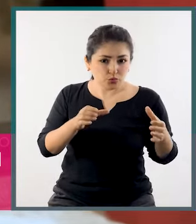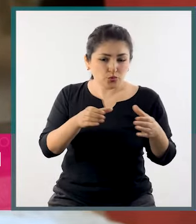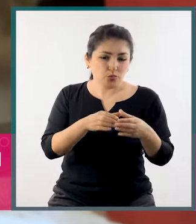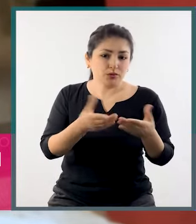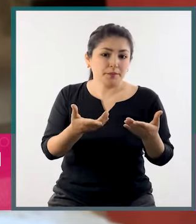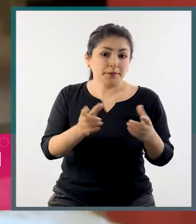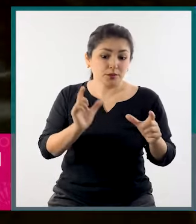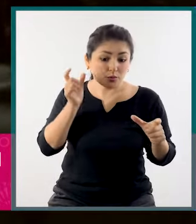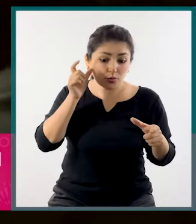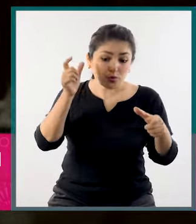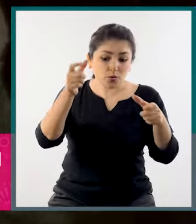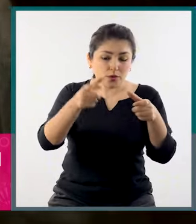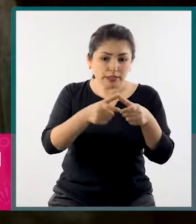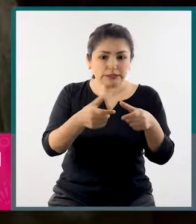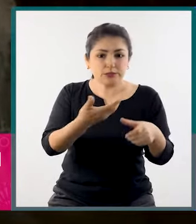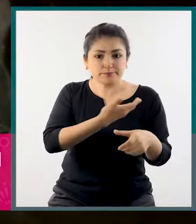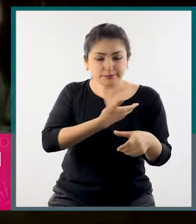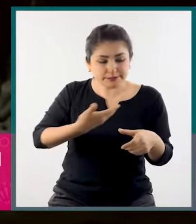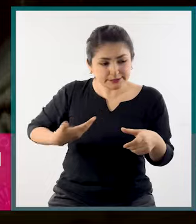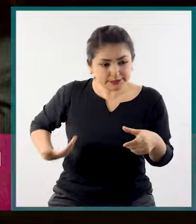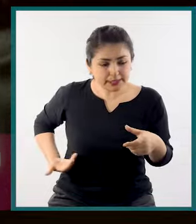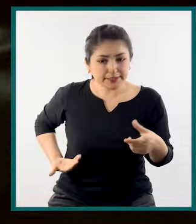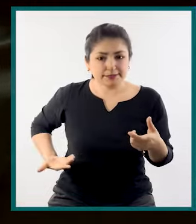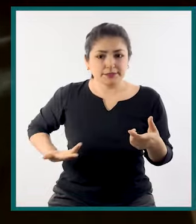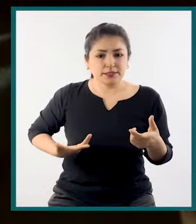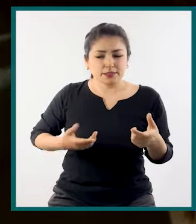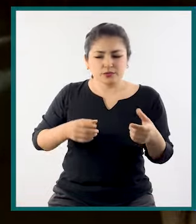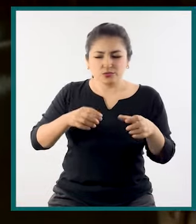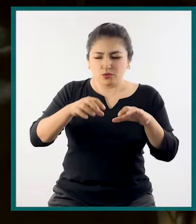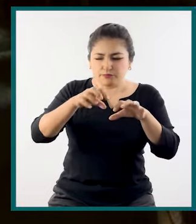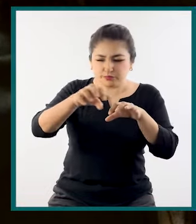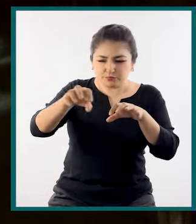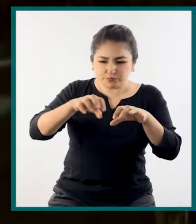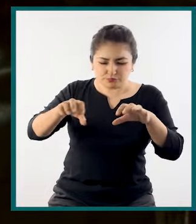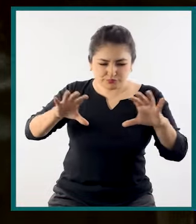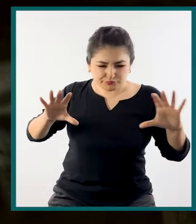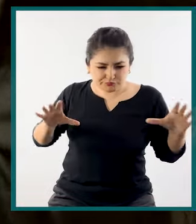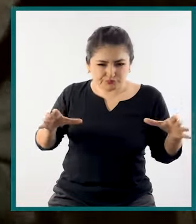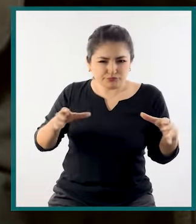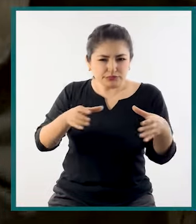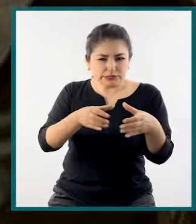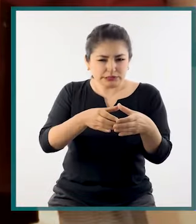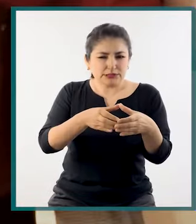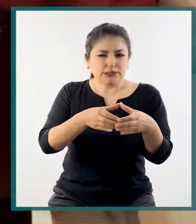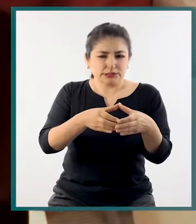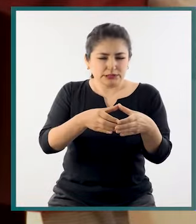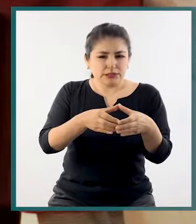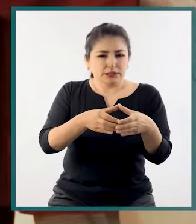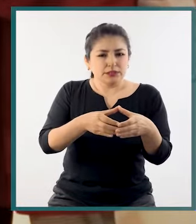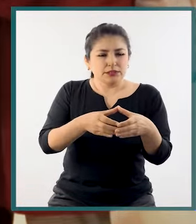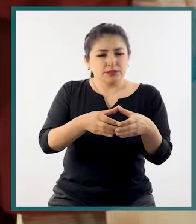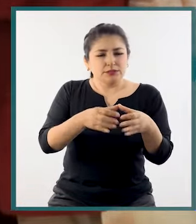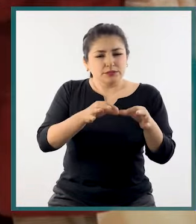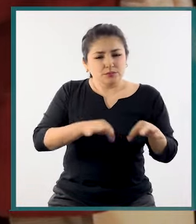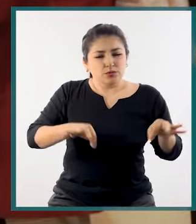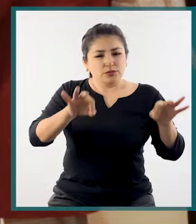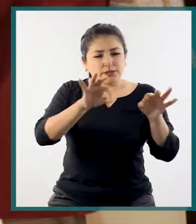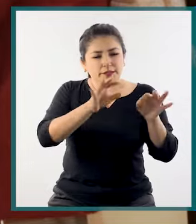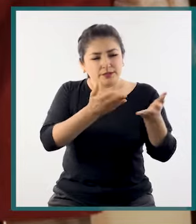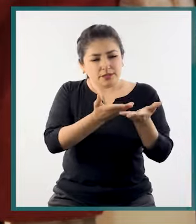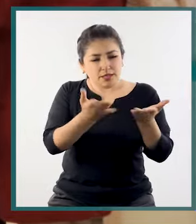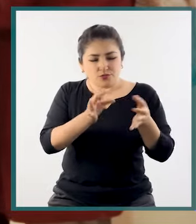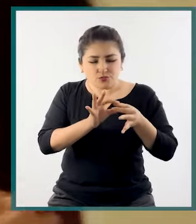presidente del Congreso, los presidentes de los organismos autónomos. Es muy importante el mensaje de unidad que